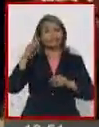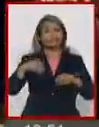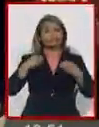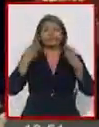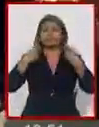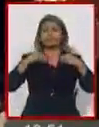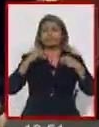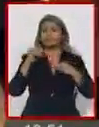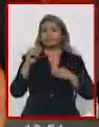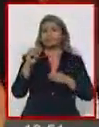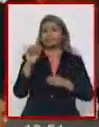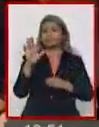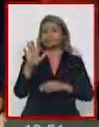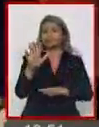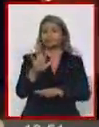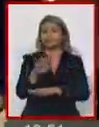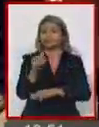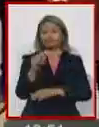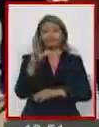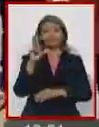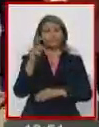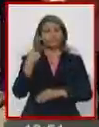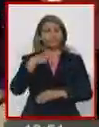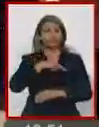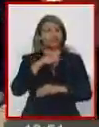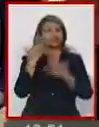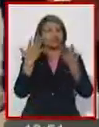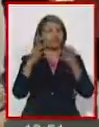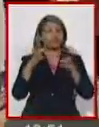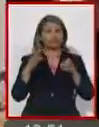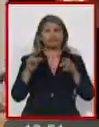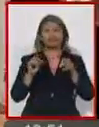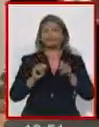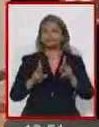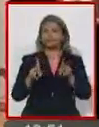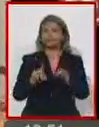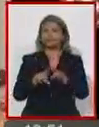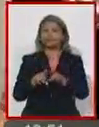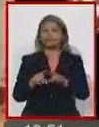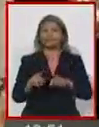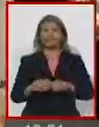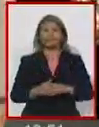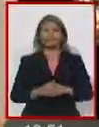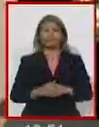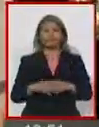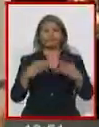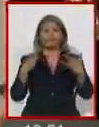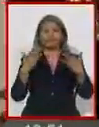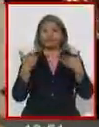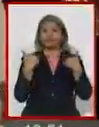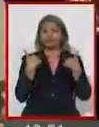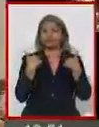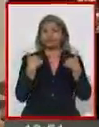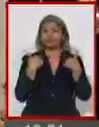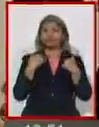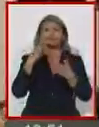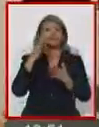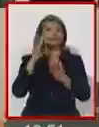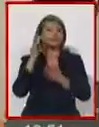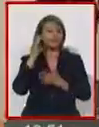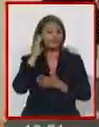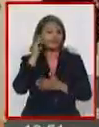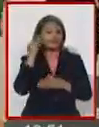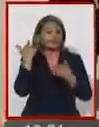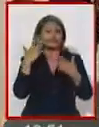ellos vendan de 5 a 10 de la noche. Y nosotros no queremos permitir. Aparte de eso, ya tienen de